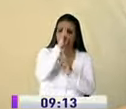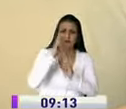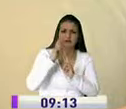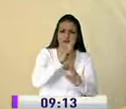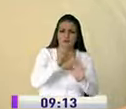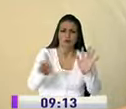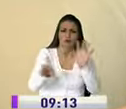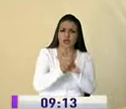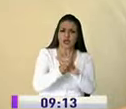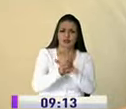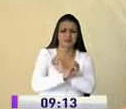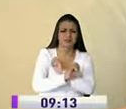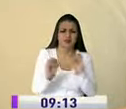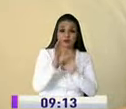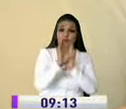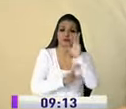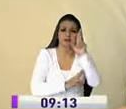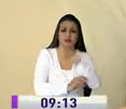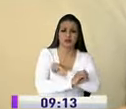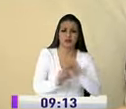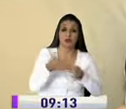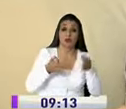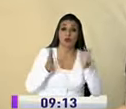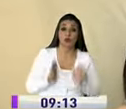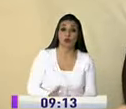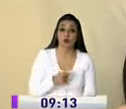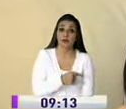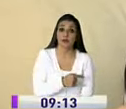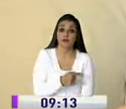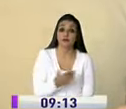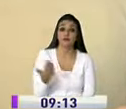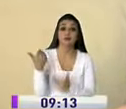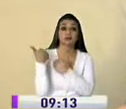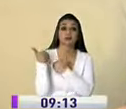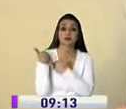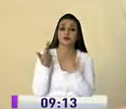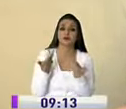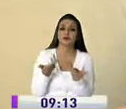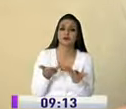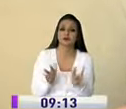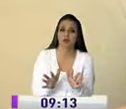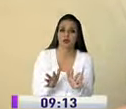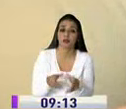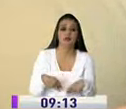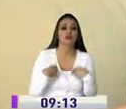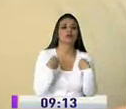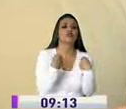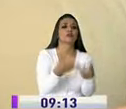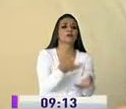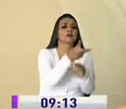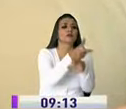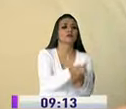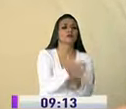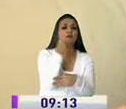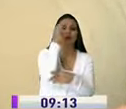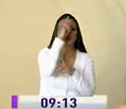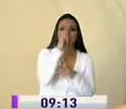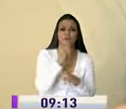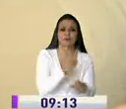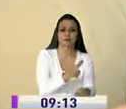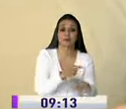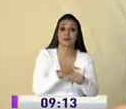de Garantías y a la Constitución, porque el juez está actuando sin competencia y estaría concediendo posiblemente una acción de